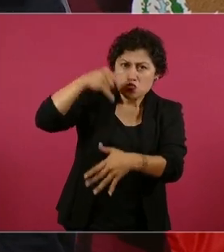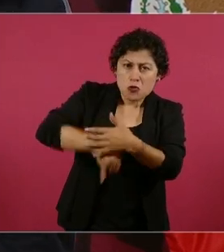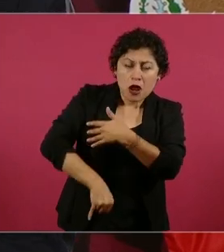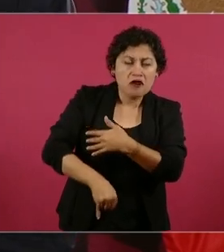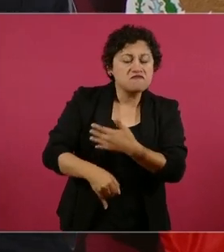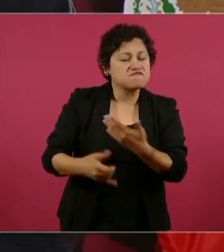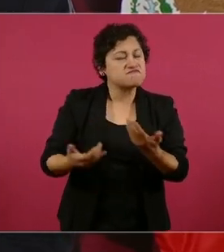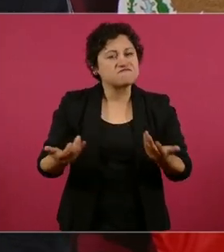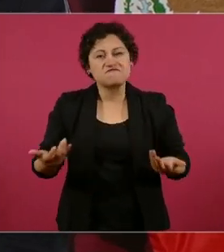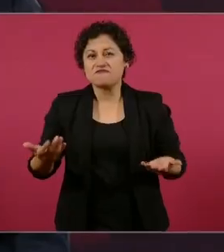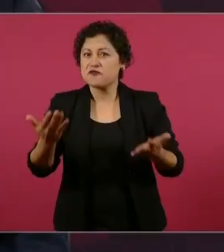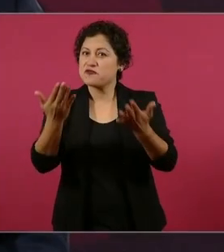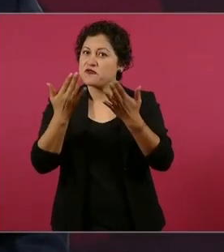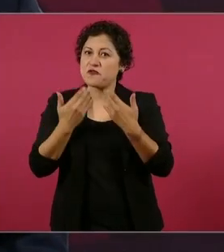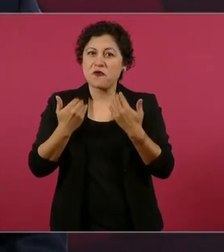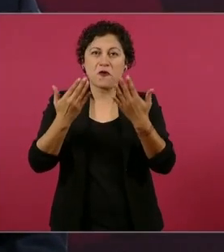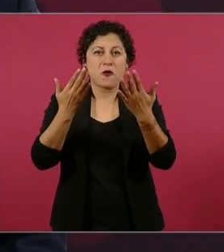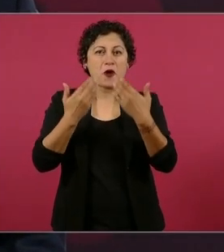importante, espléndido,